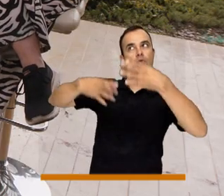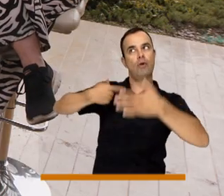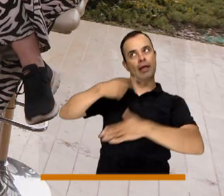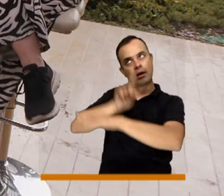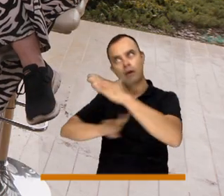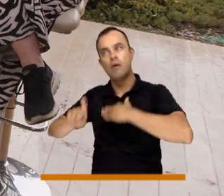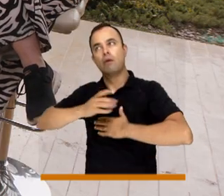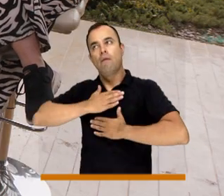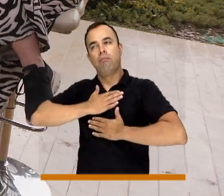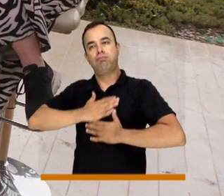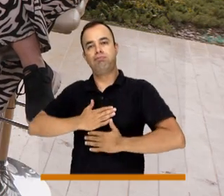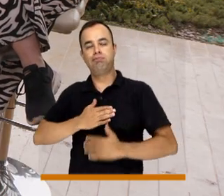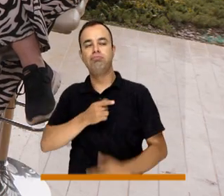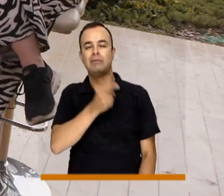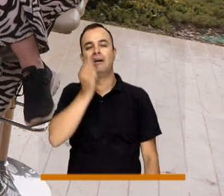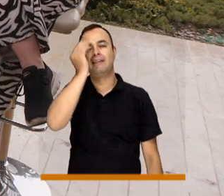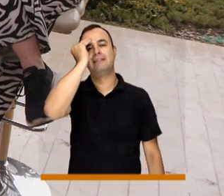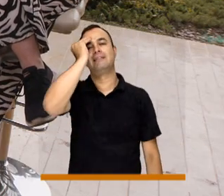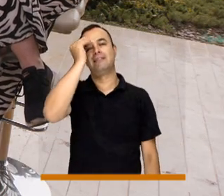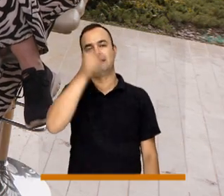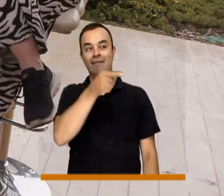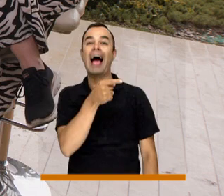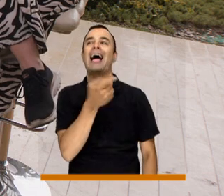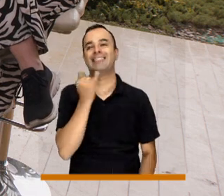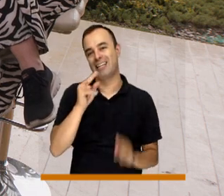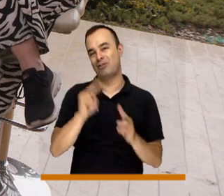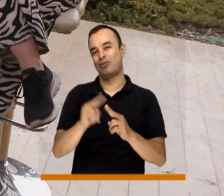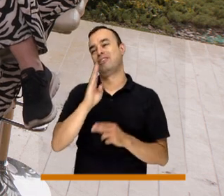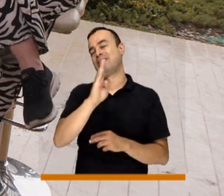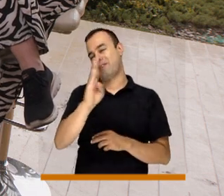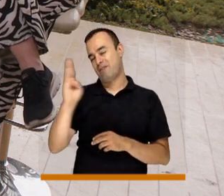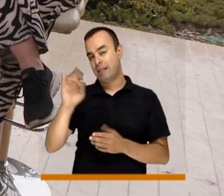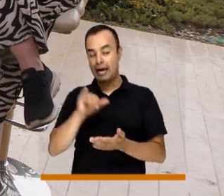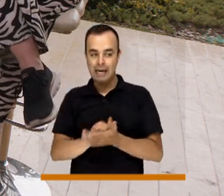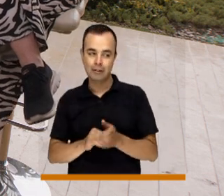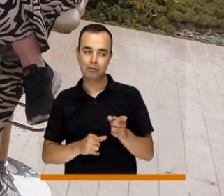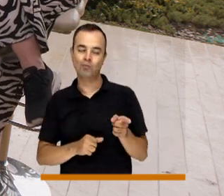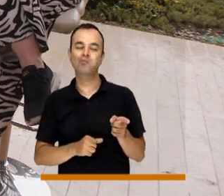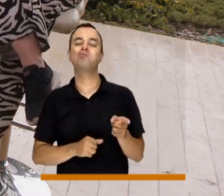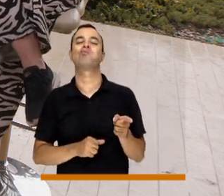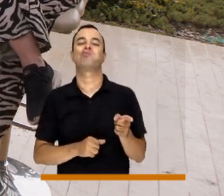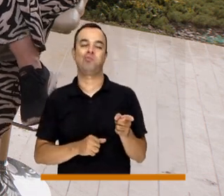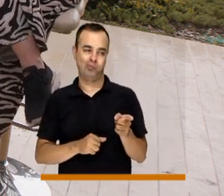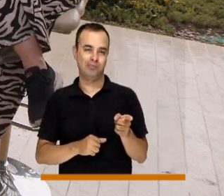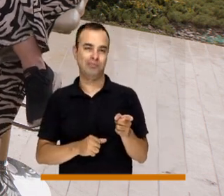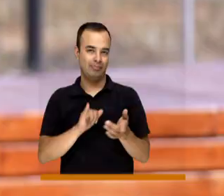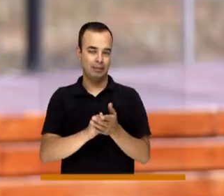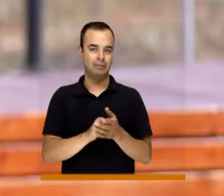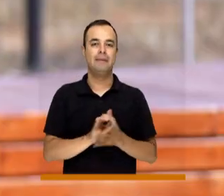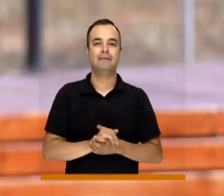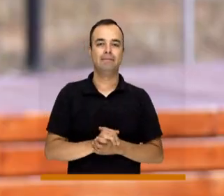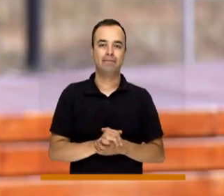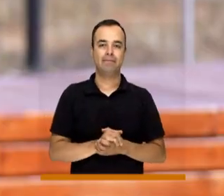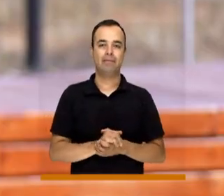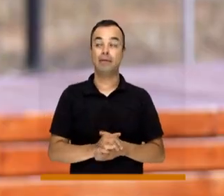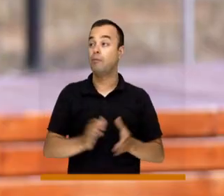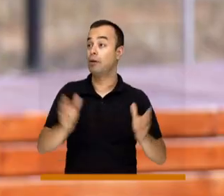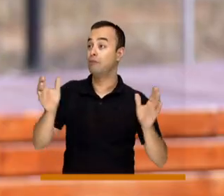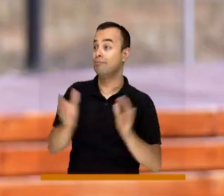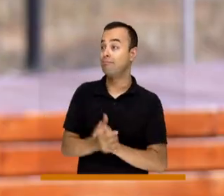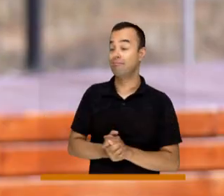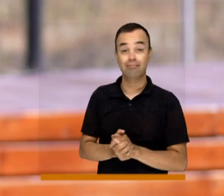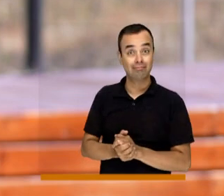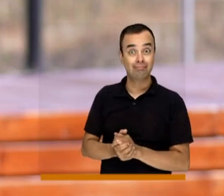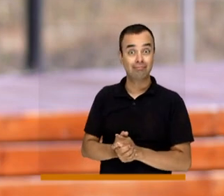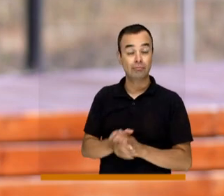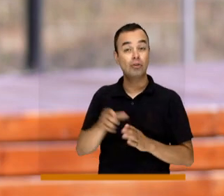protegen y que dan insumos para que mañana pueda existir. Entonces, de ahí nace pues esa frase. Bueno, pues es el